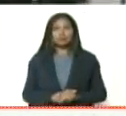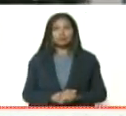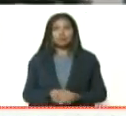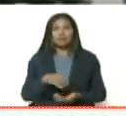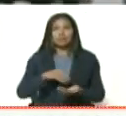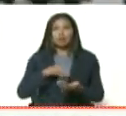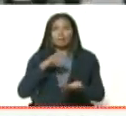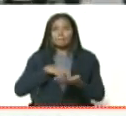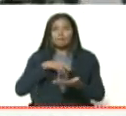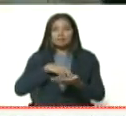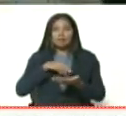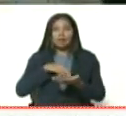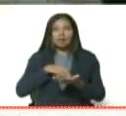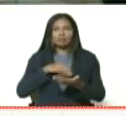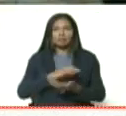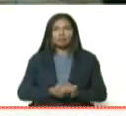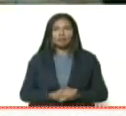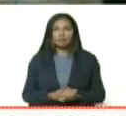Estado Miranda.